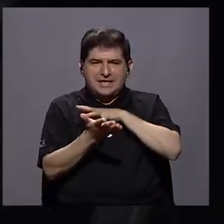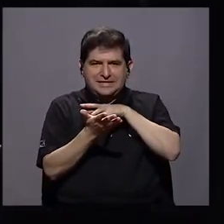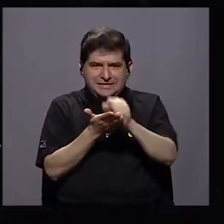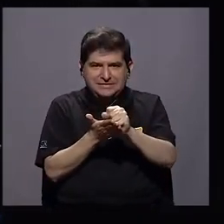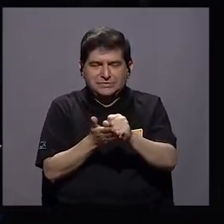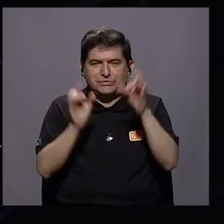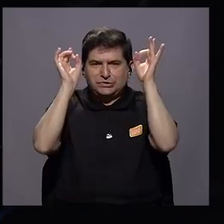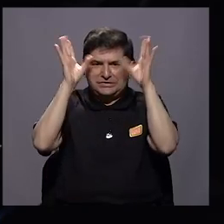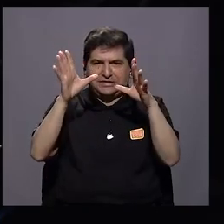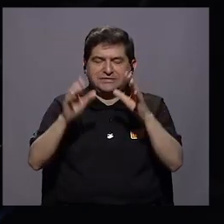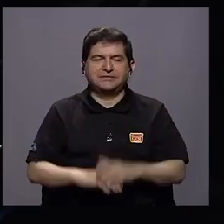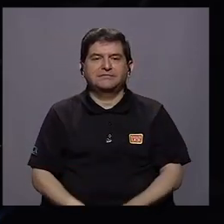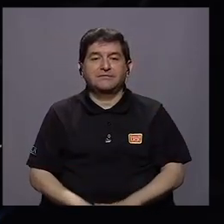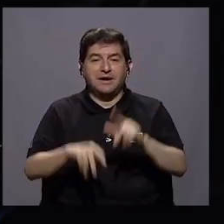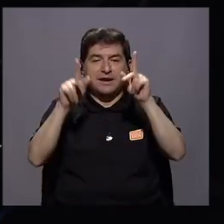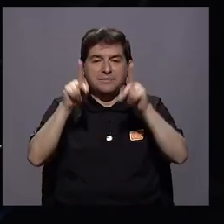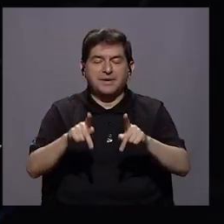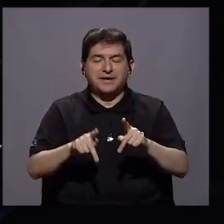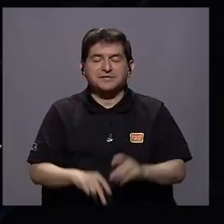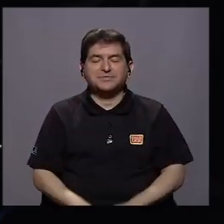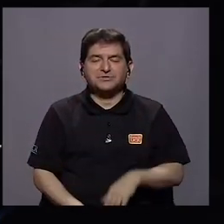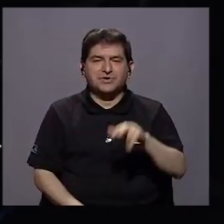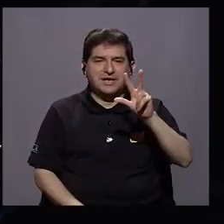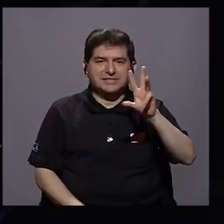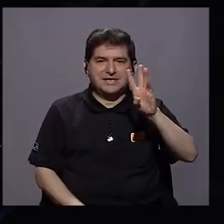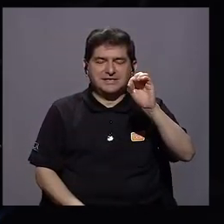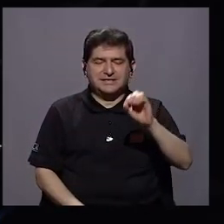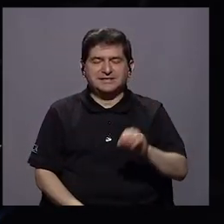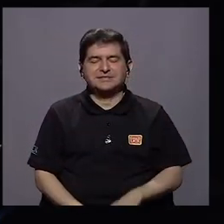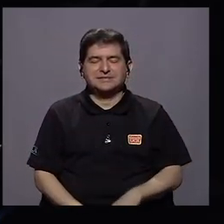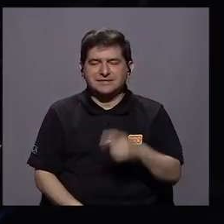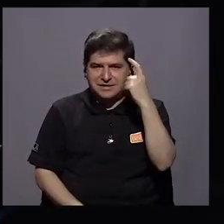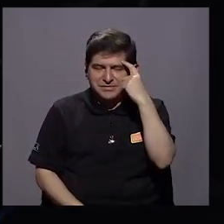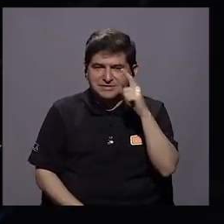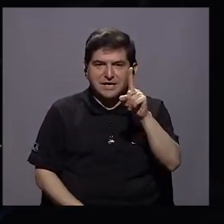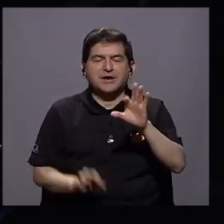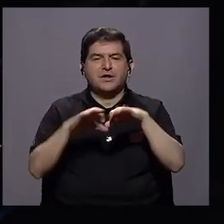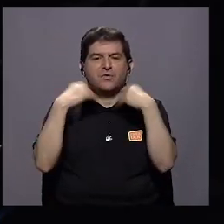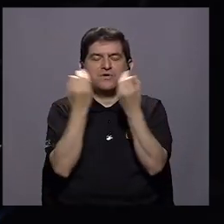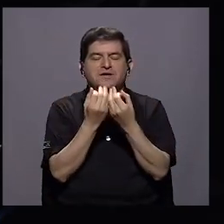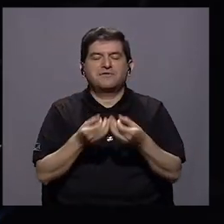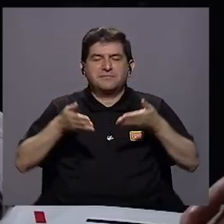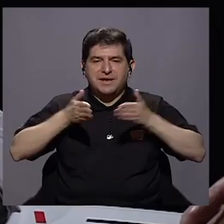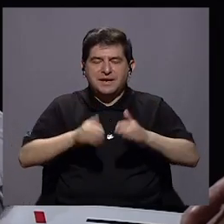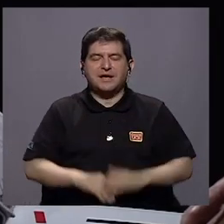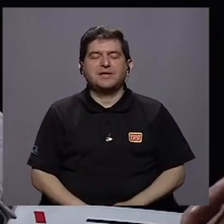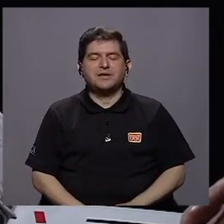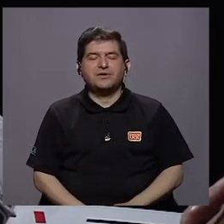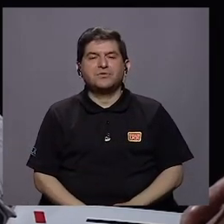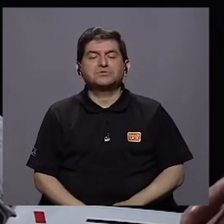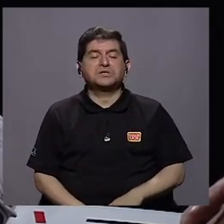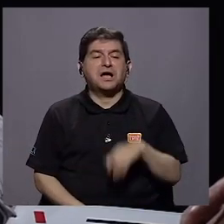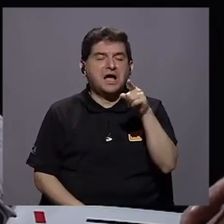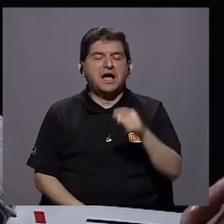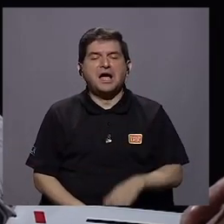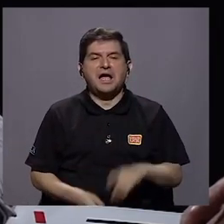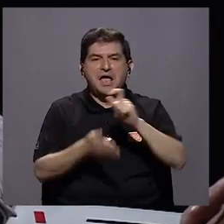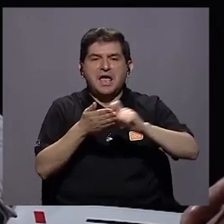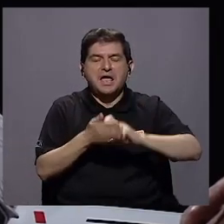desastre. Pongámoslo así de fácil para la gente de 360. Había una familia que tenía a sus hijos en escuelas privadas y iba a Europa todos los fines de